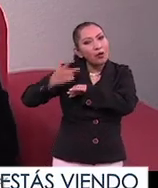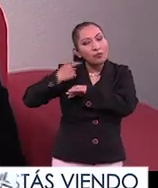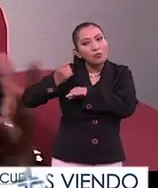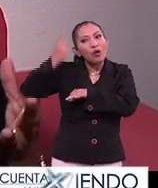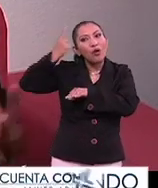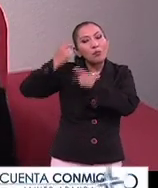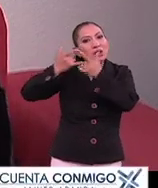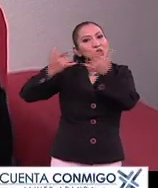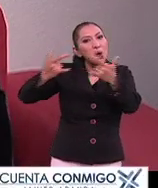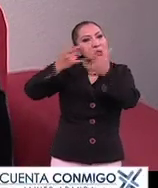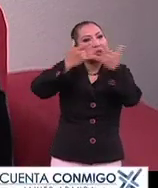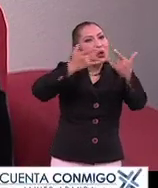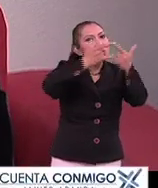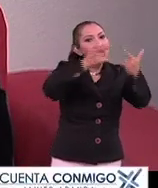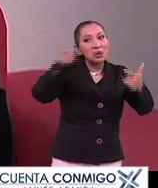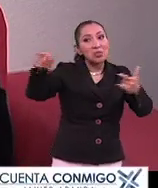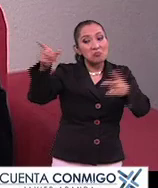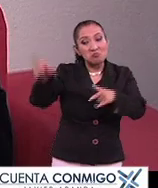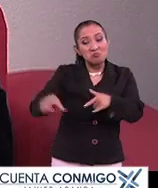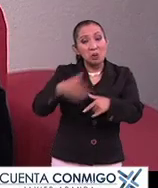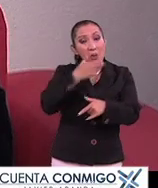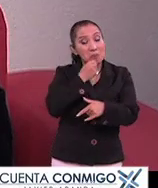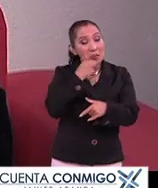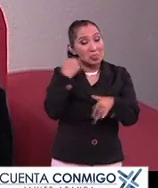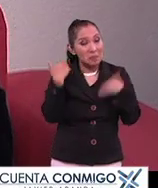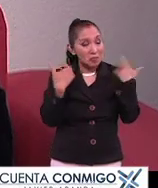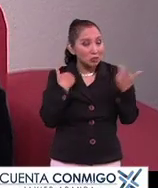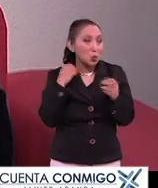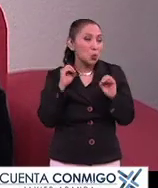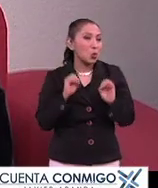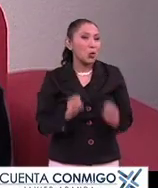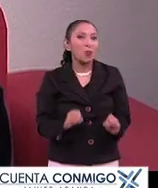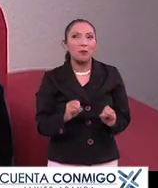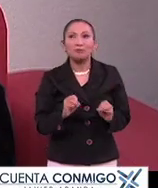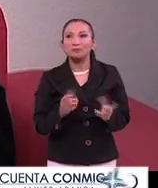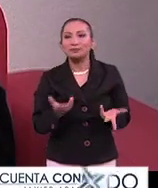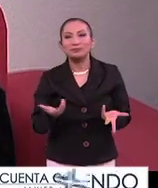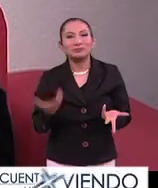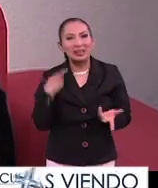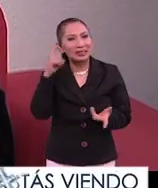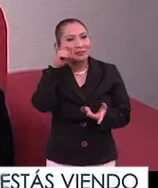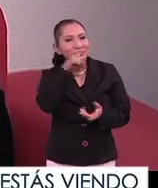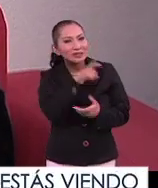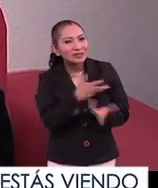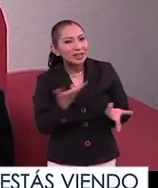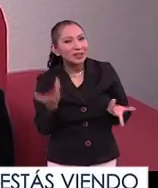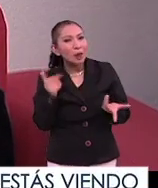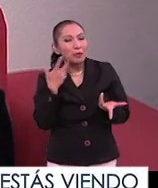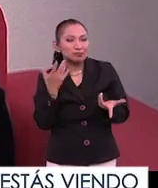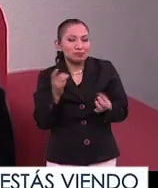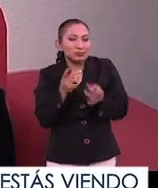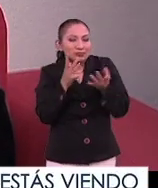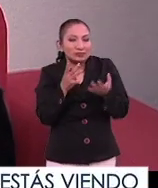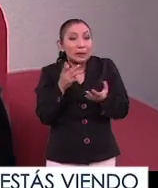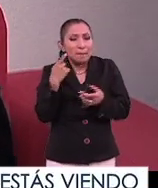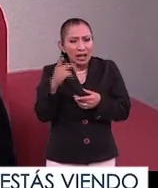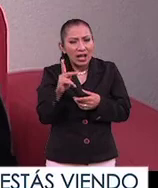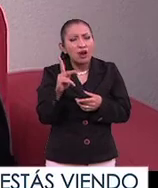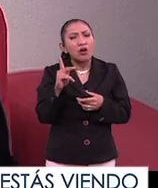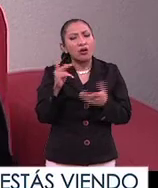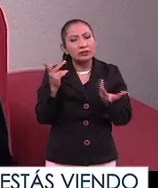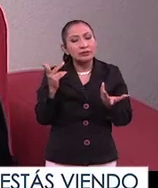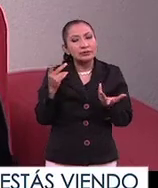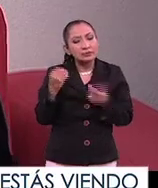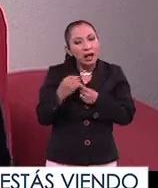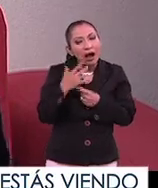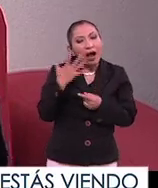salen anécdotas muy divertidas o difíciles de pronto, pero